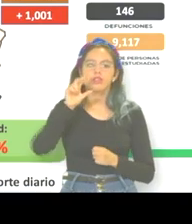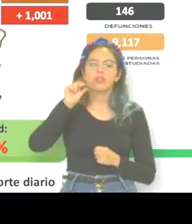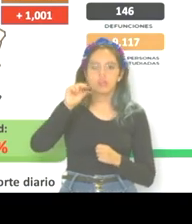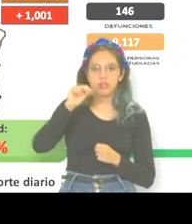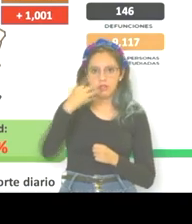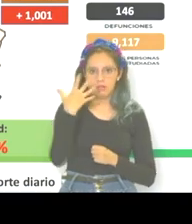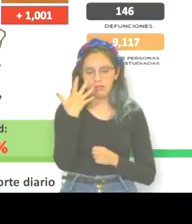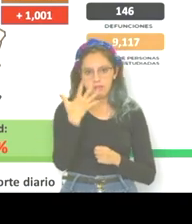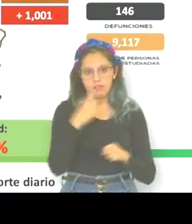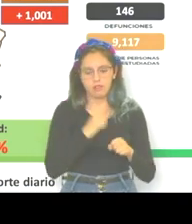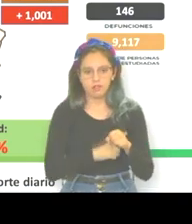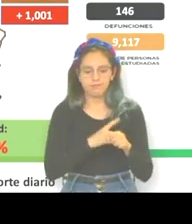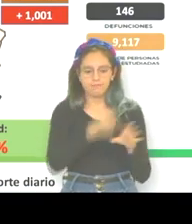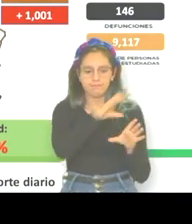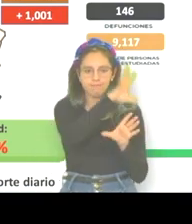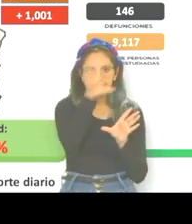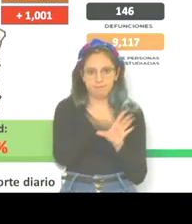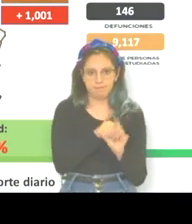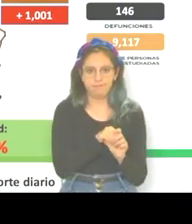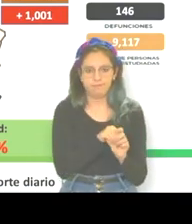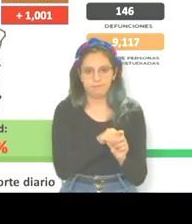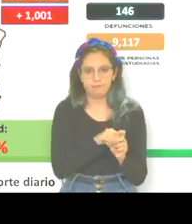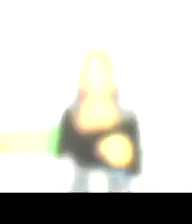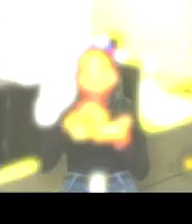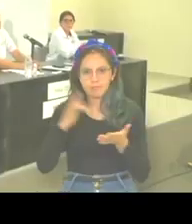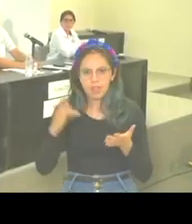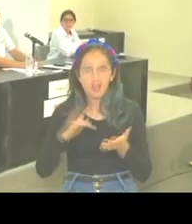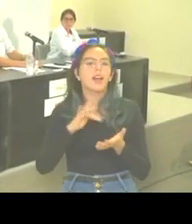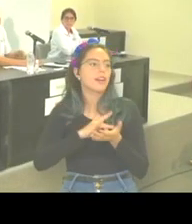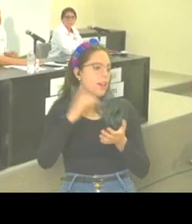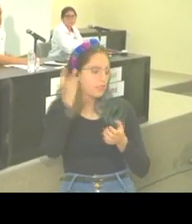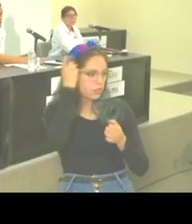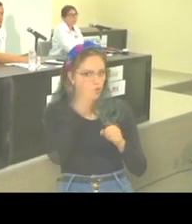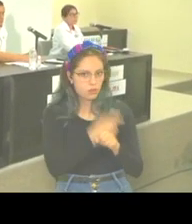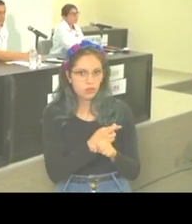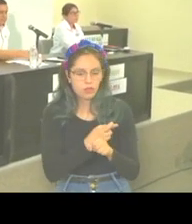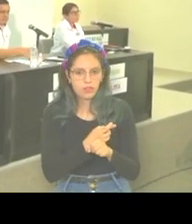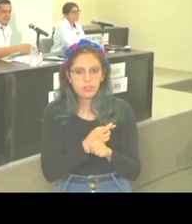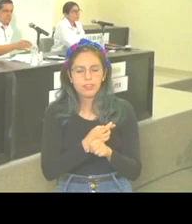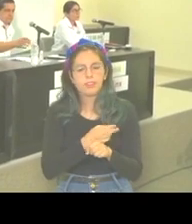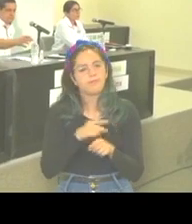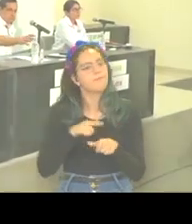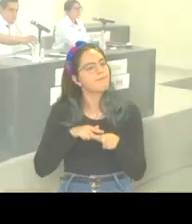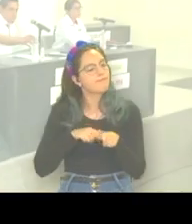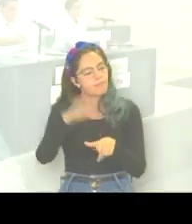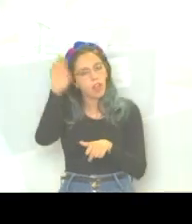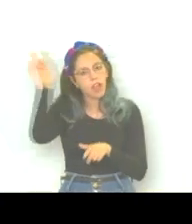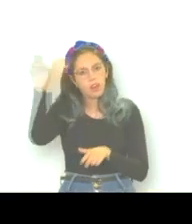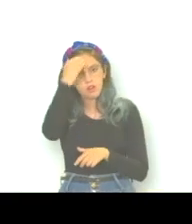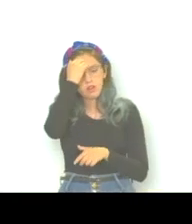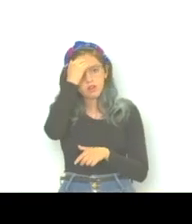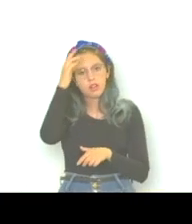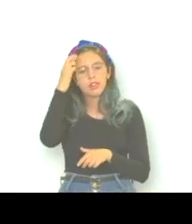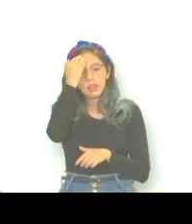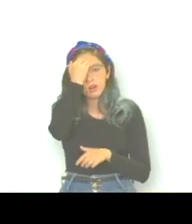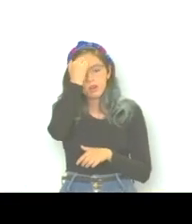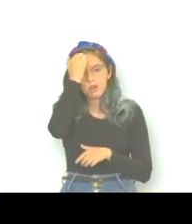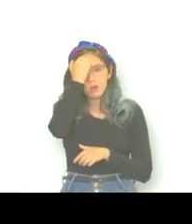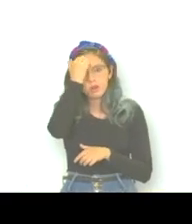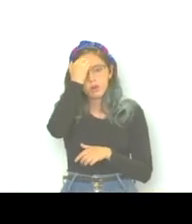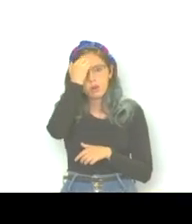2,485 casos acumulados aquí en el estado. Recordar que seguimos en semáforo naranja hasta el